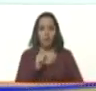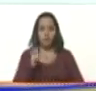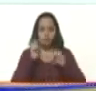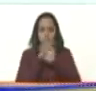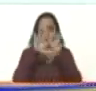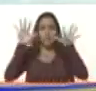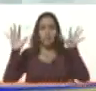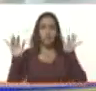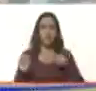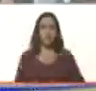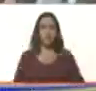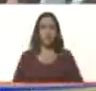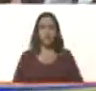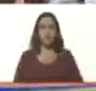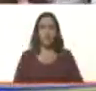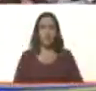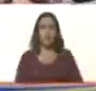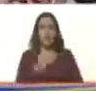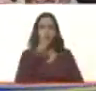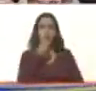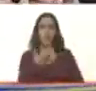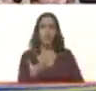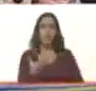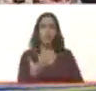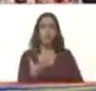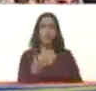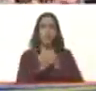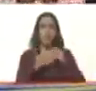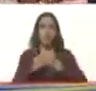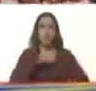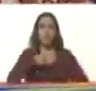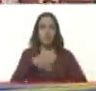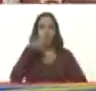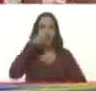de brillo, de hermosura para nuestro pueblo.